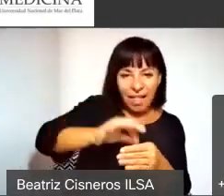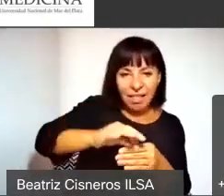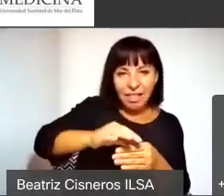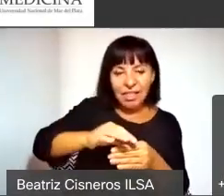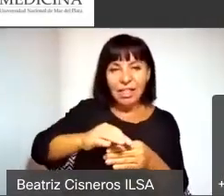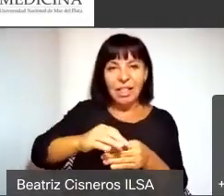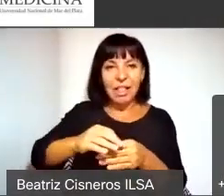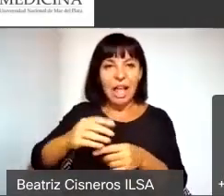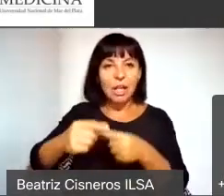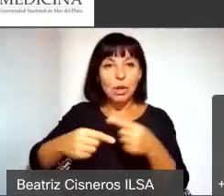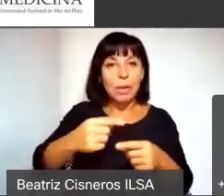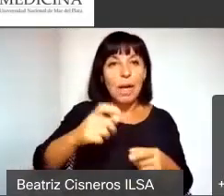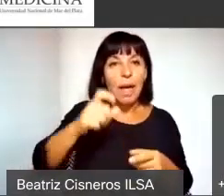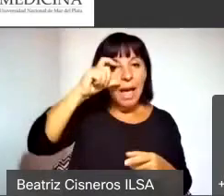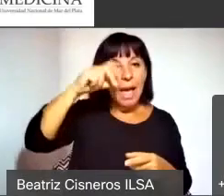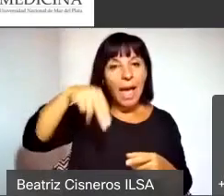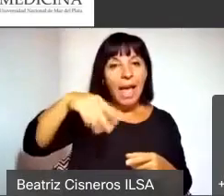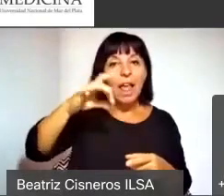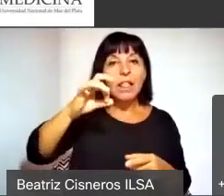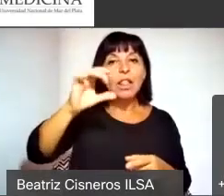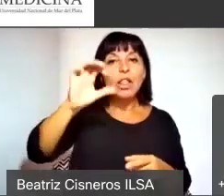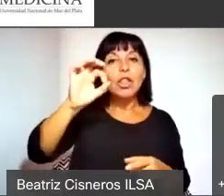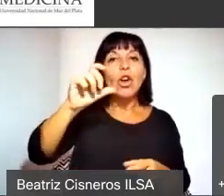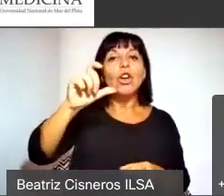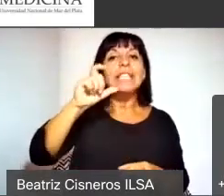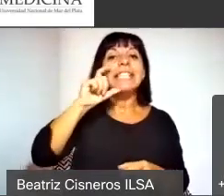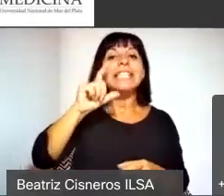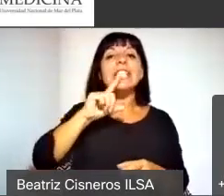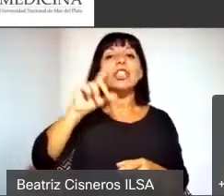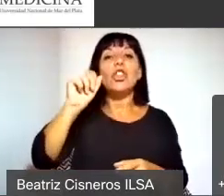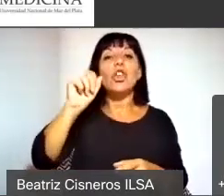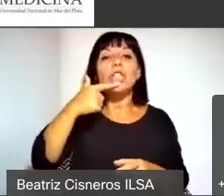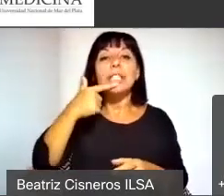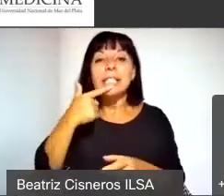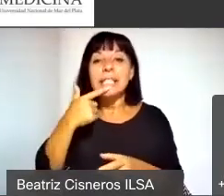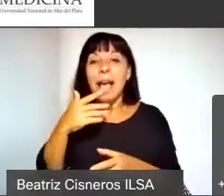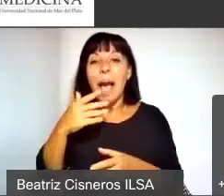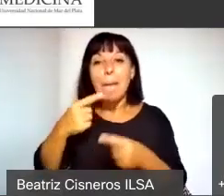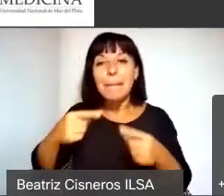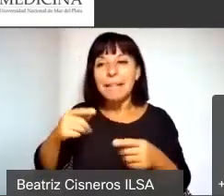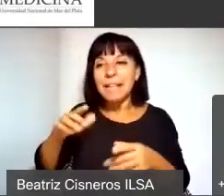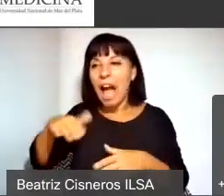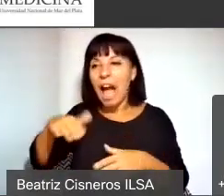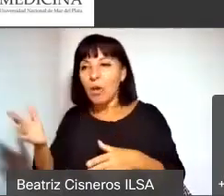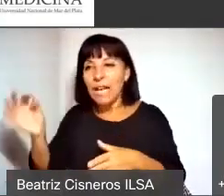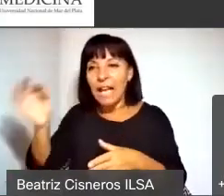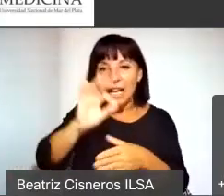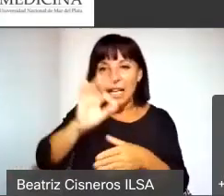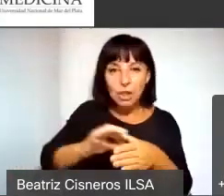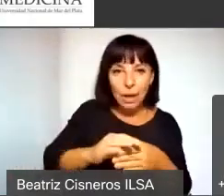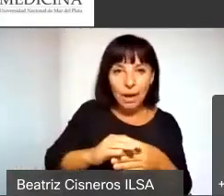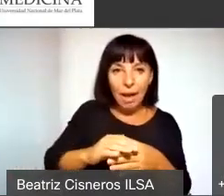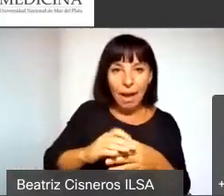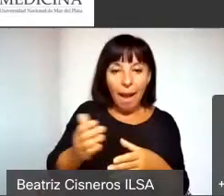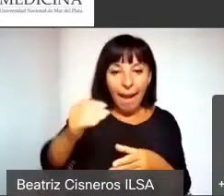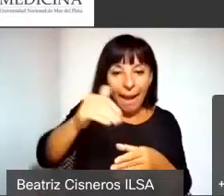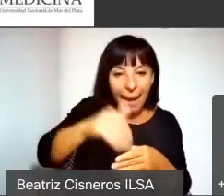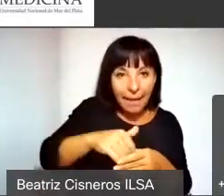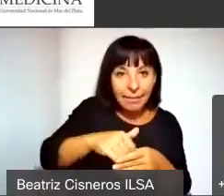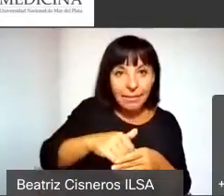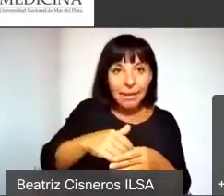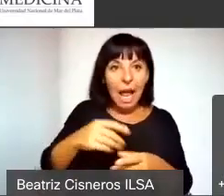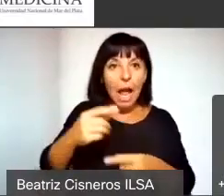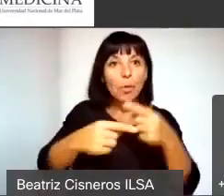de endocitosis, ¿sí? Material sólido foráneo ingresa a la célula a partir del proceso de endocitosis, que implica